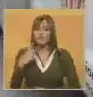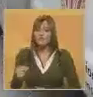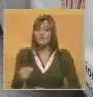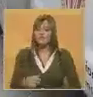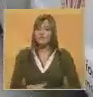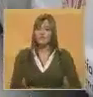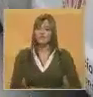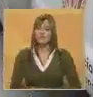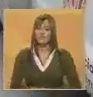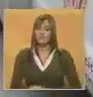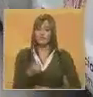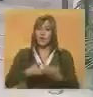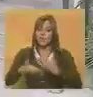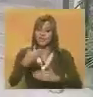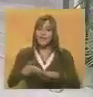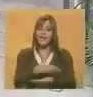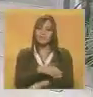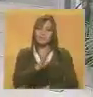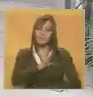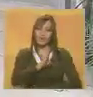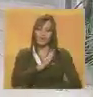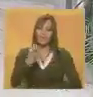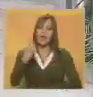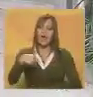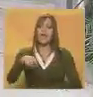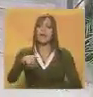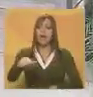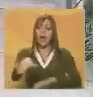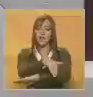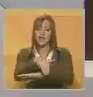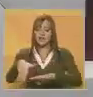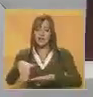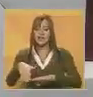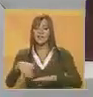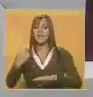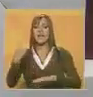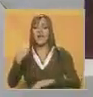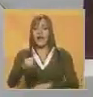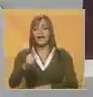El comerciante era propietario de un local ubicado en la avenida Baral, a la altura de Quinta Crespo.